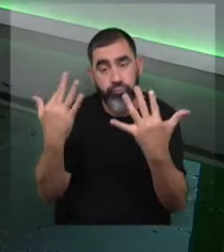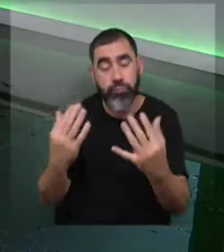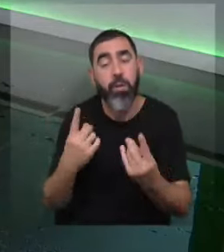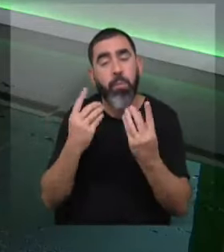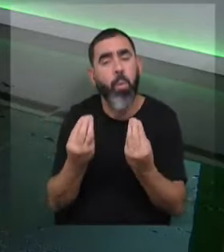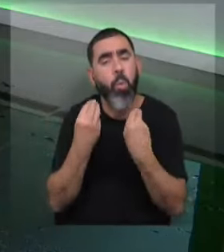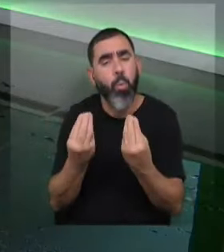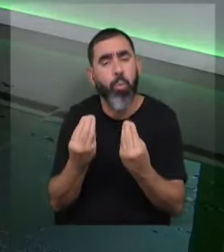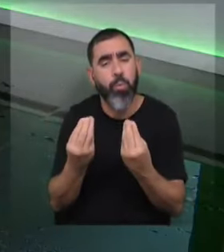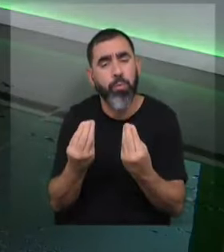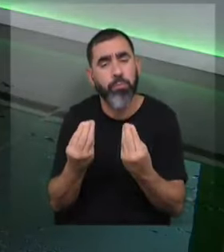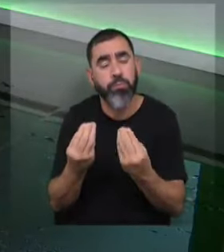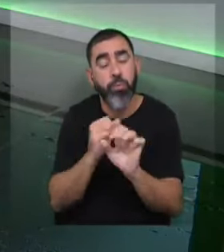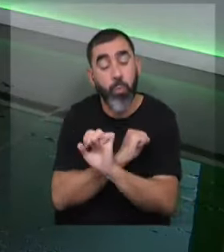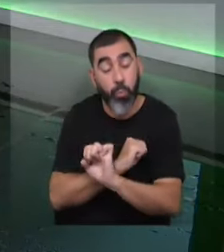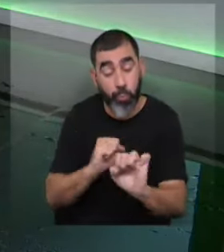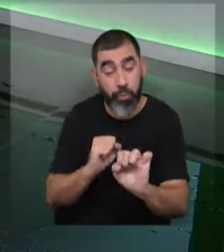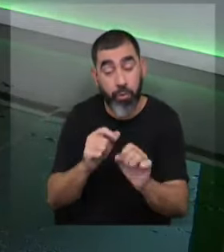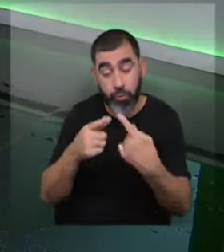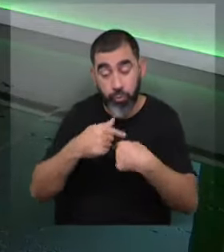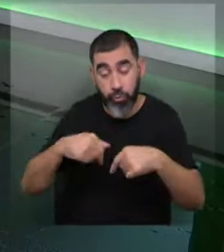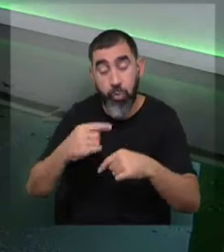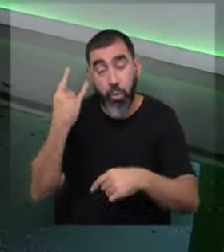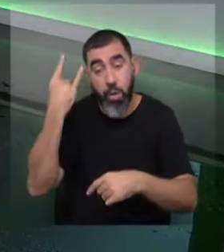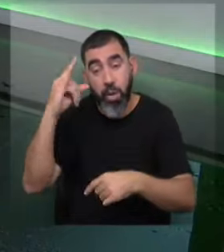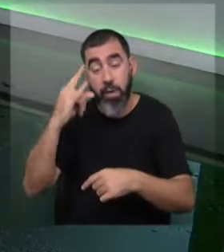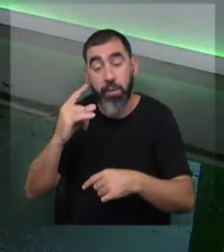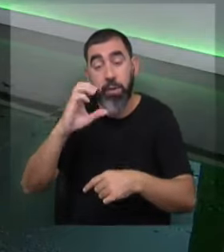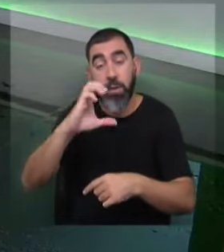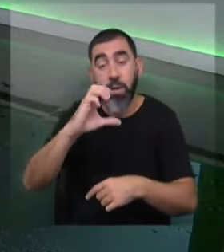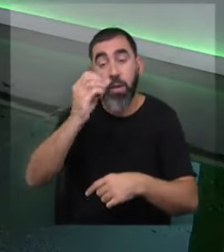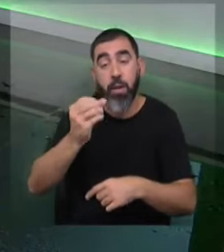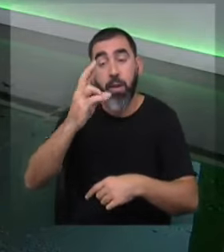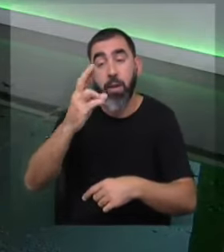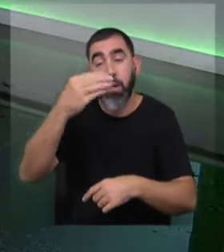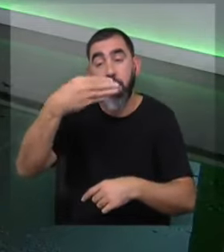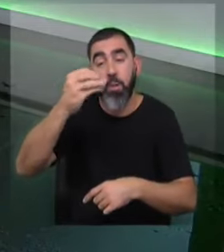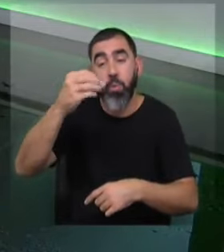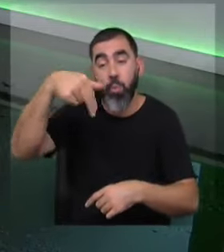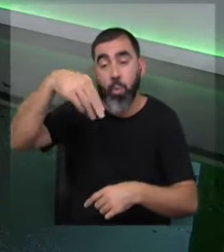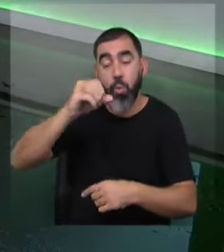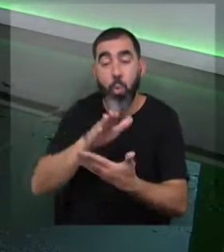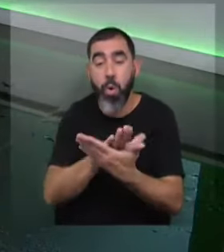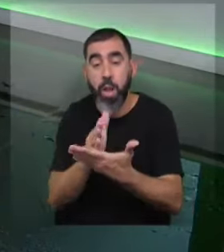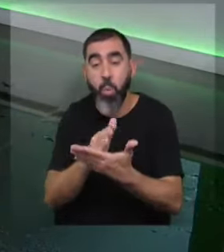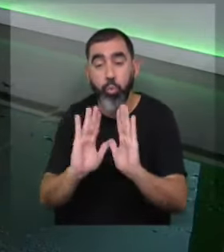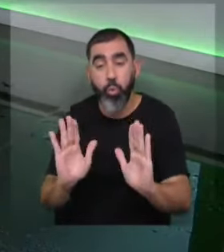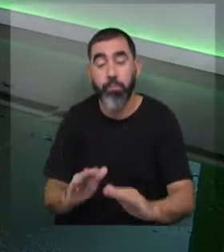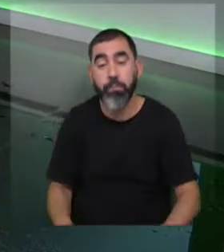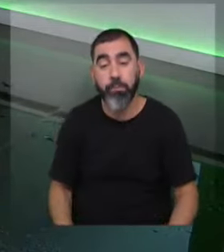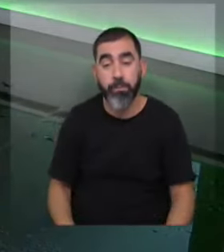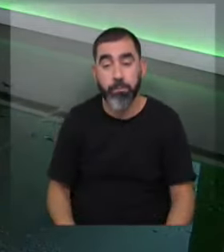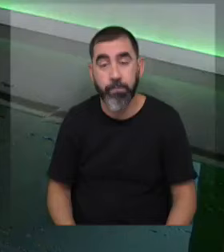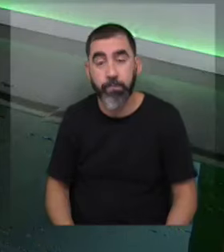cómo nuestros factores pueden hacer que la ganadería sea carbono neutro o algo muy cercano. Contanos un poquito, ¿qué se ha investigado y